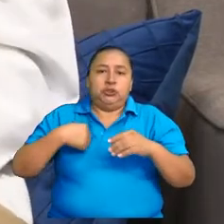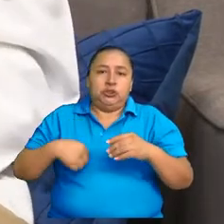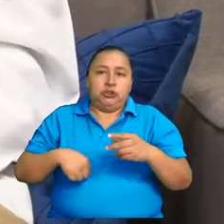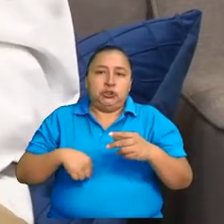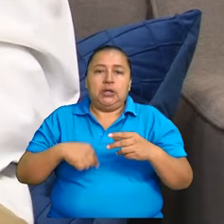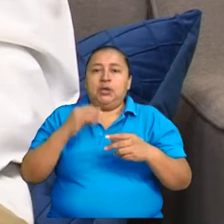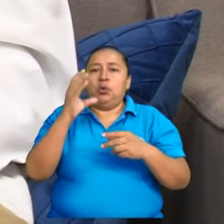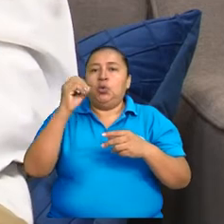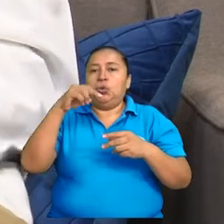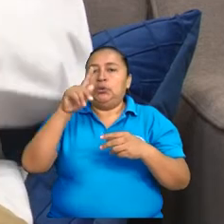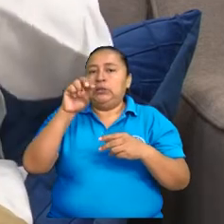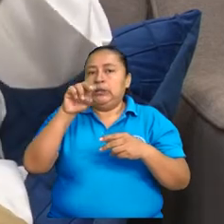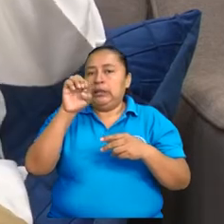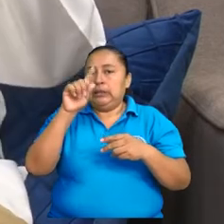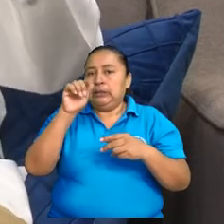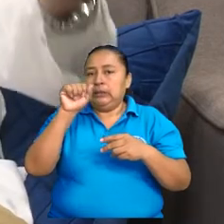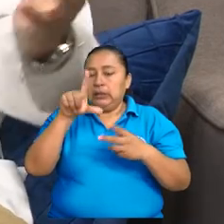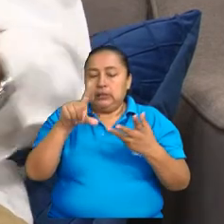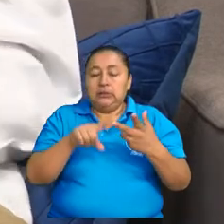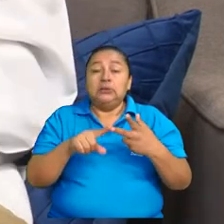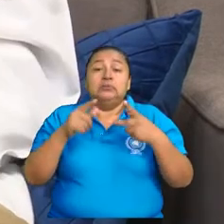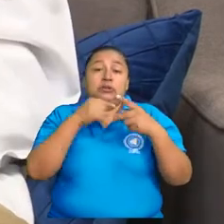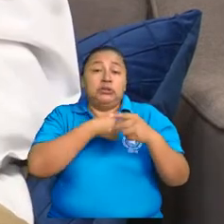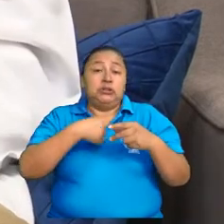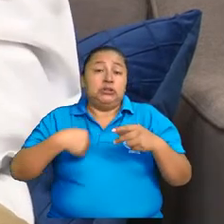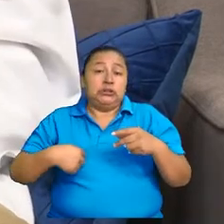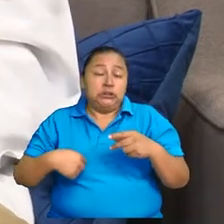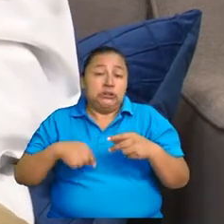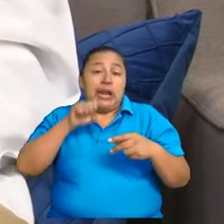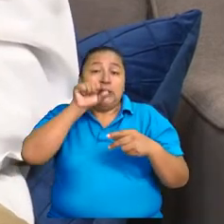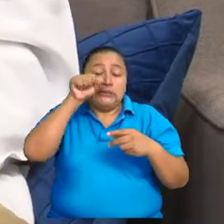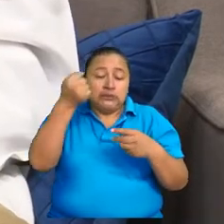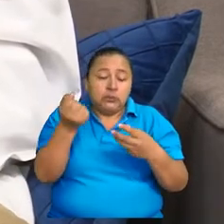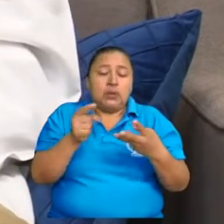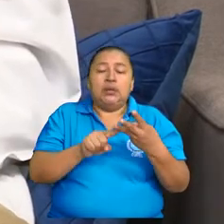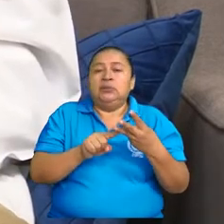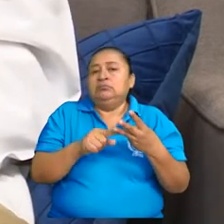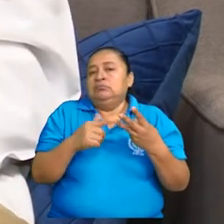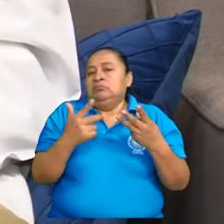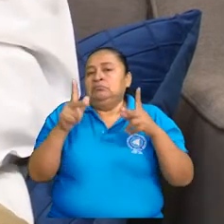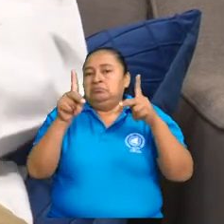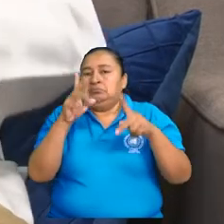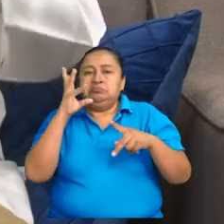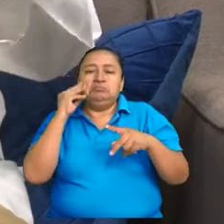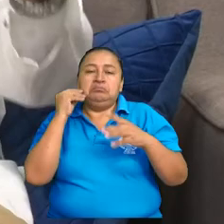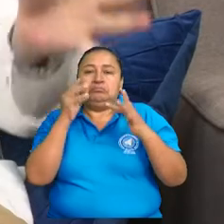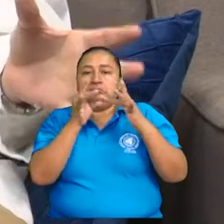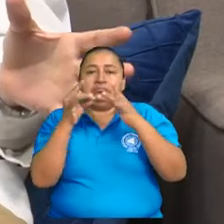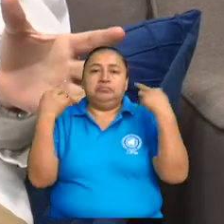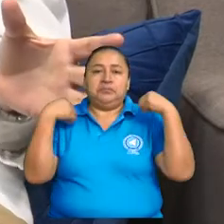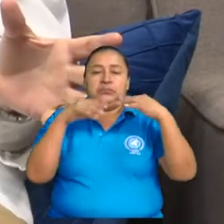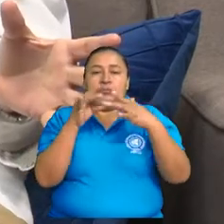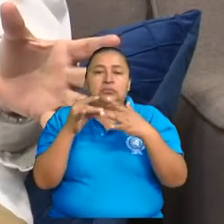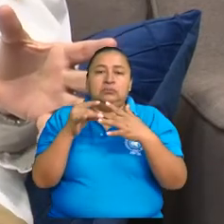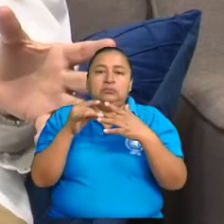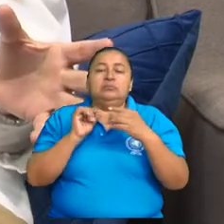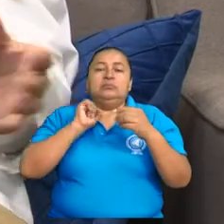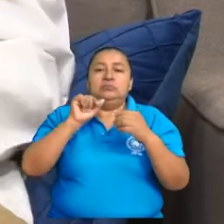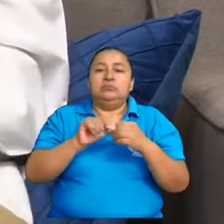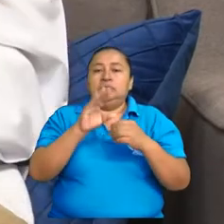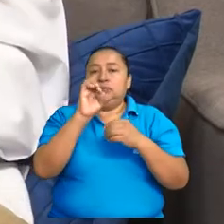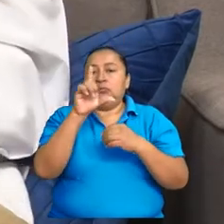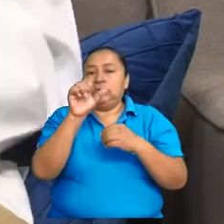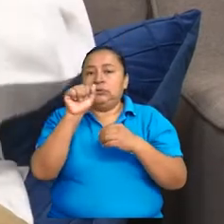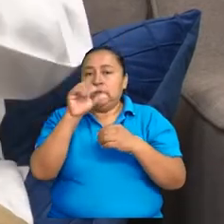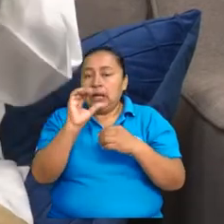continental, también con expertos de China-Taiwán, también hemos estado a nivel de la reunión del CELAC compartiendo